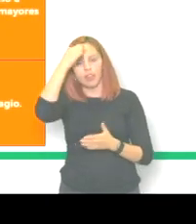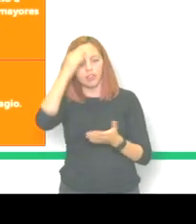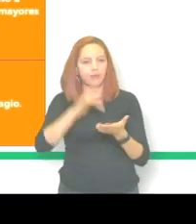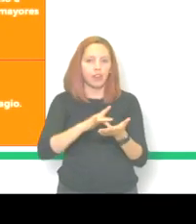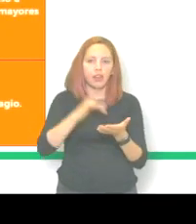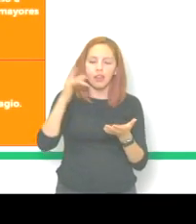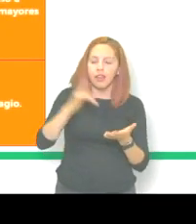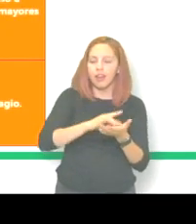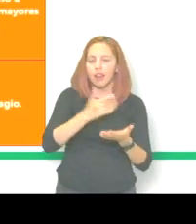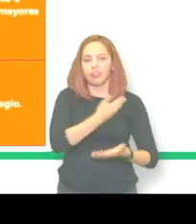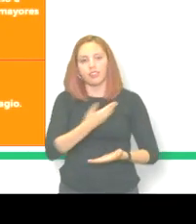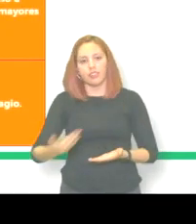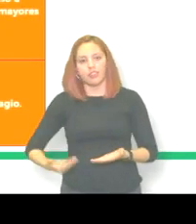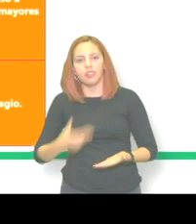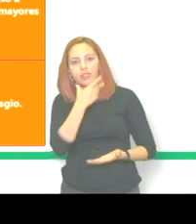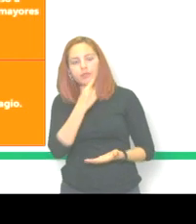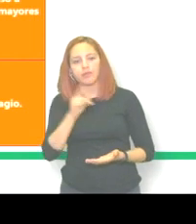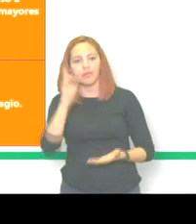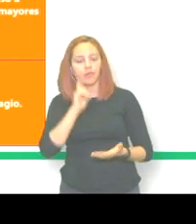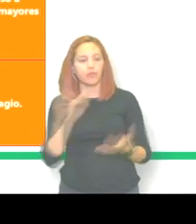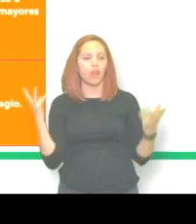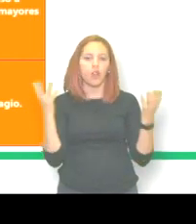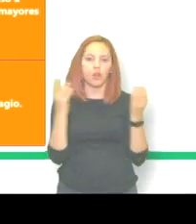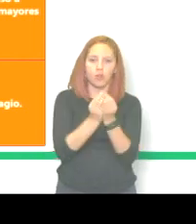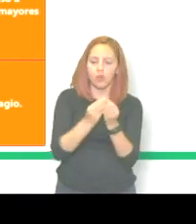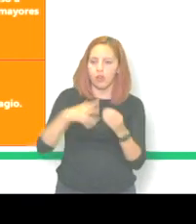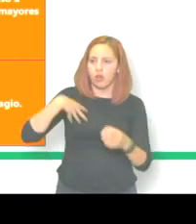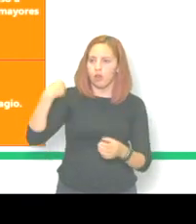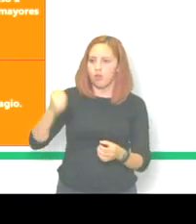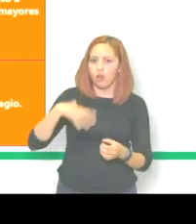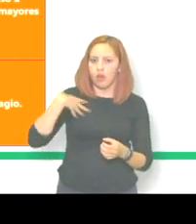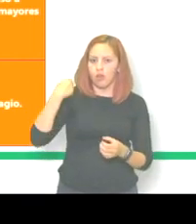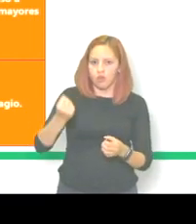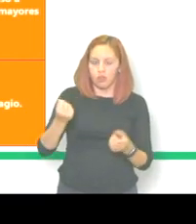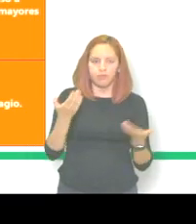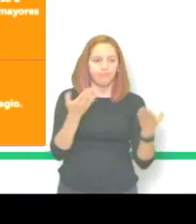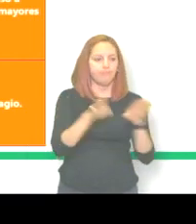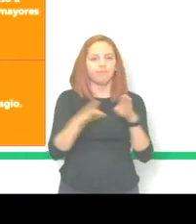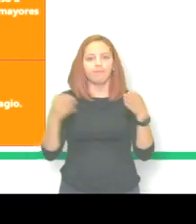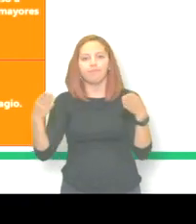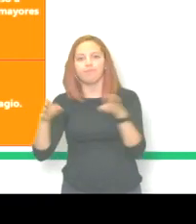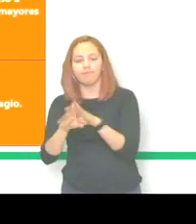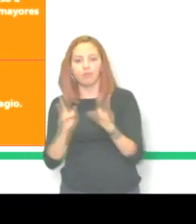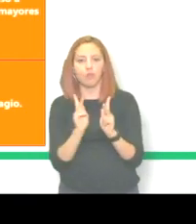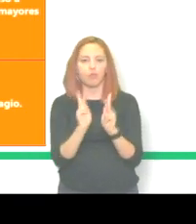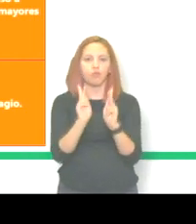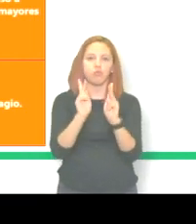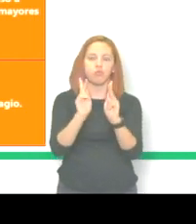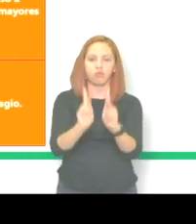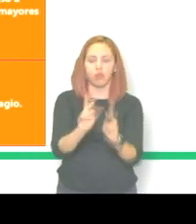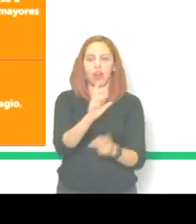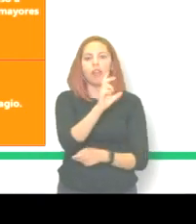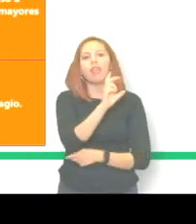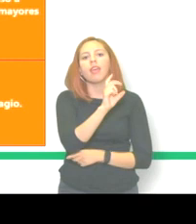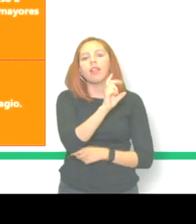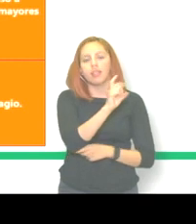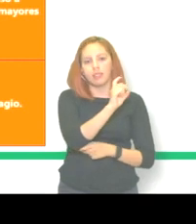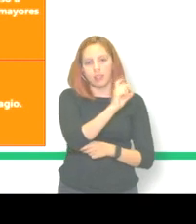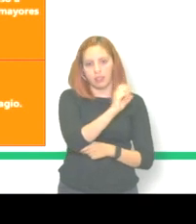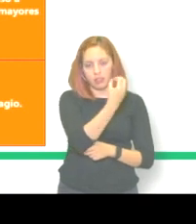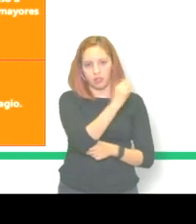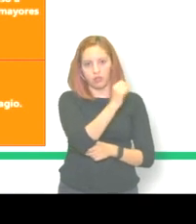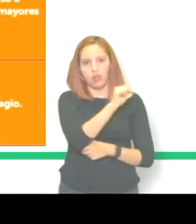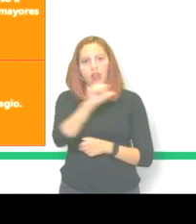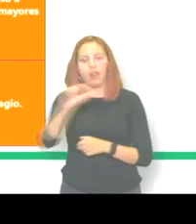todos aquellos alcaldes, alcaldesas que se han sumado a este esfuerzo del cierre de panteones del 30 de octubre al 2 de